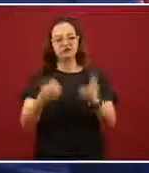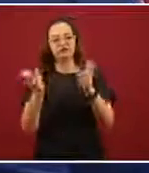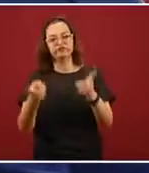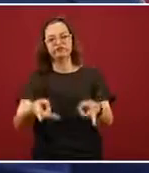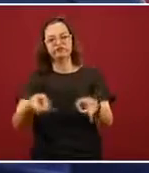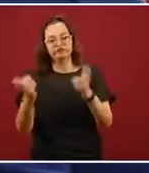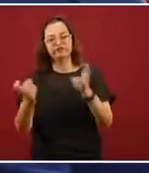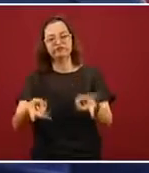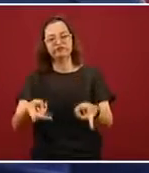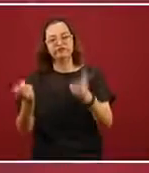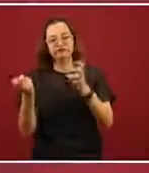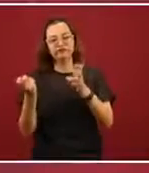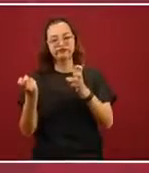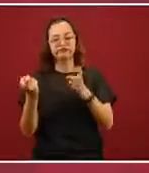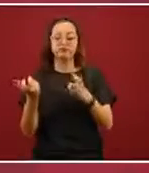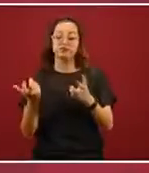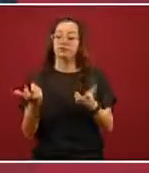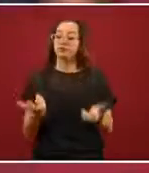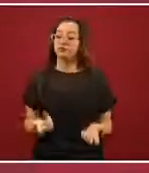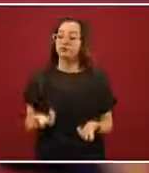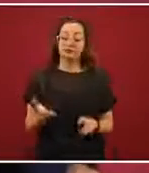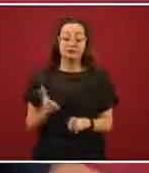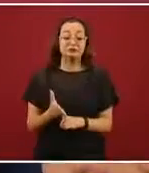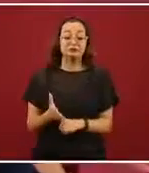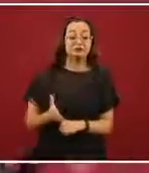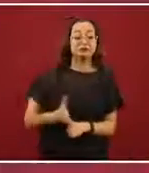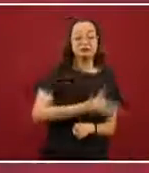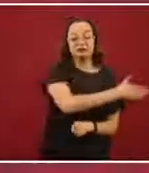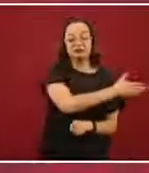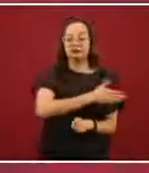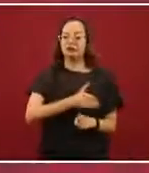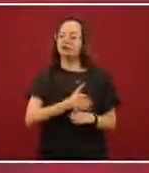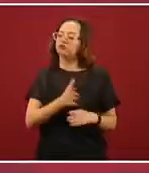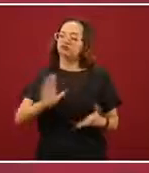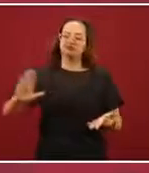Entonces, esas recetas ya no.